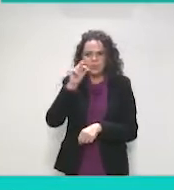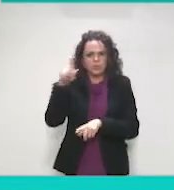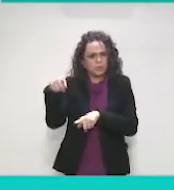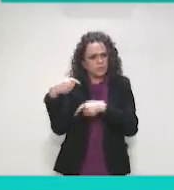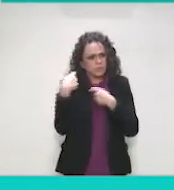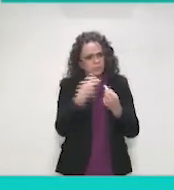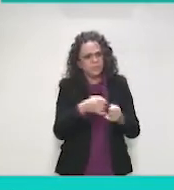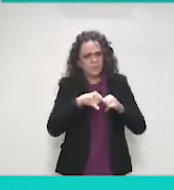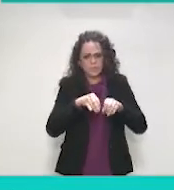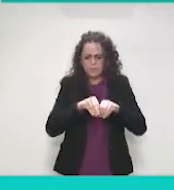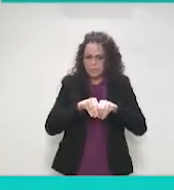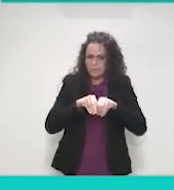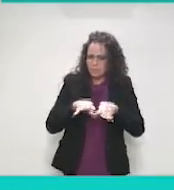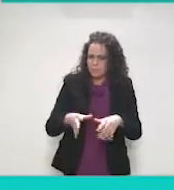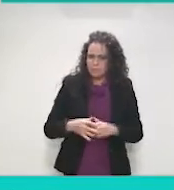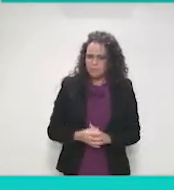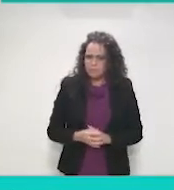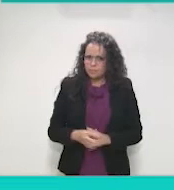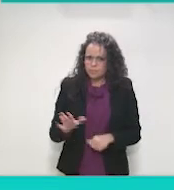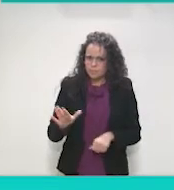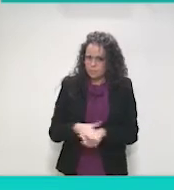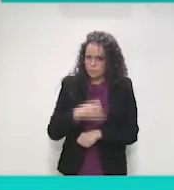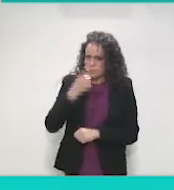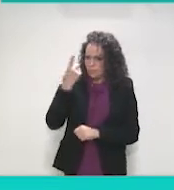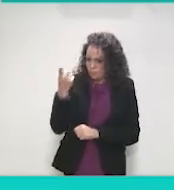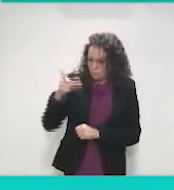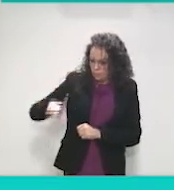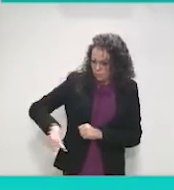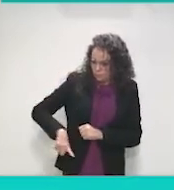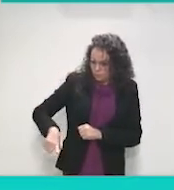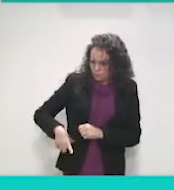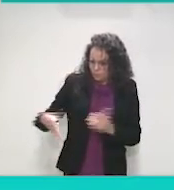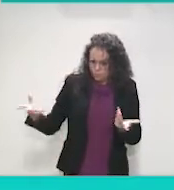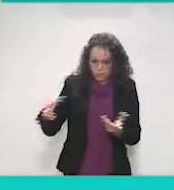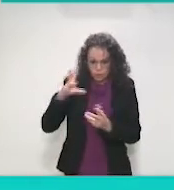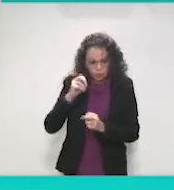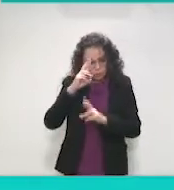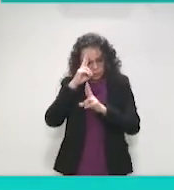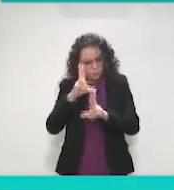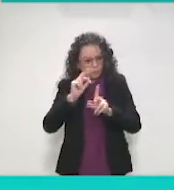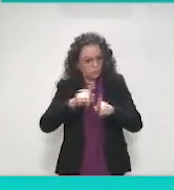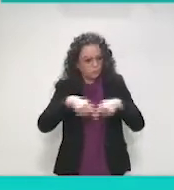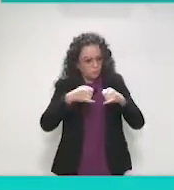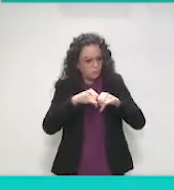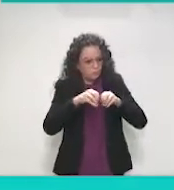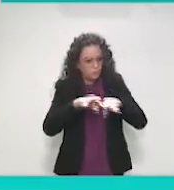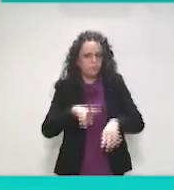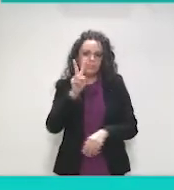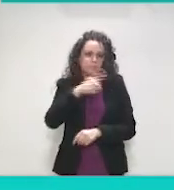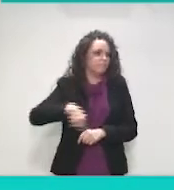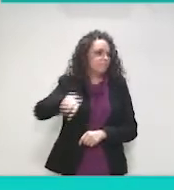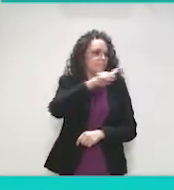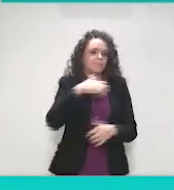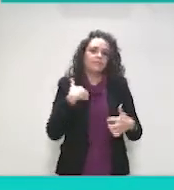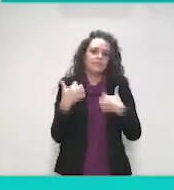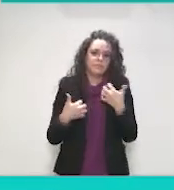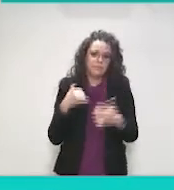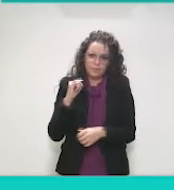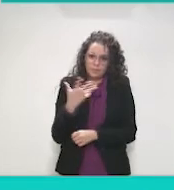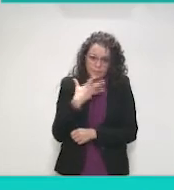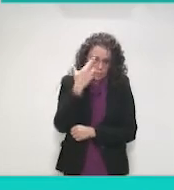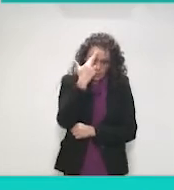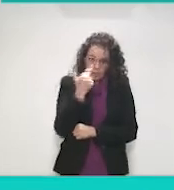cívica porque cuando disfunción el estado causa irritación cívica y por consecuencia que